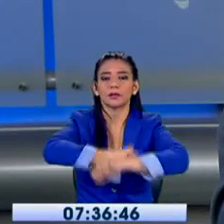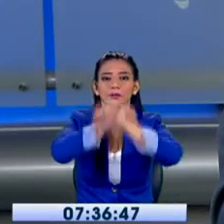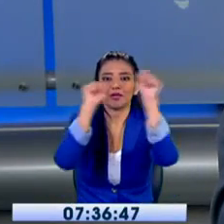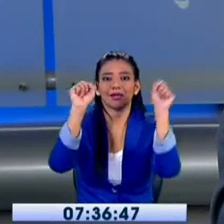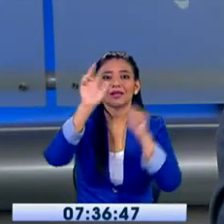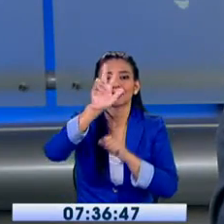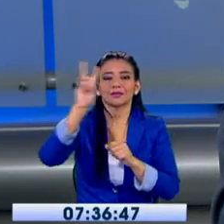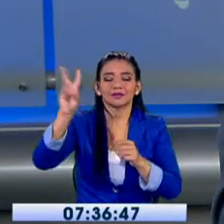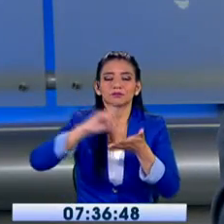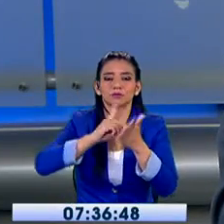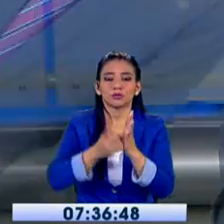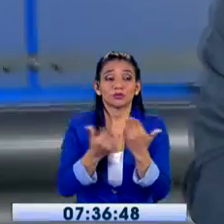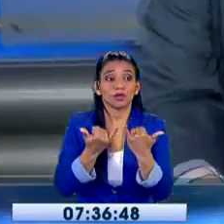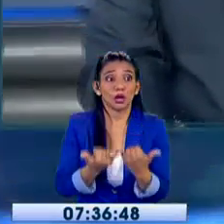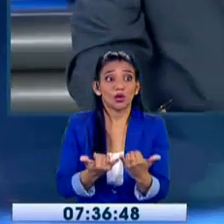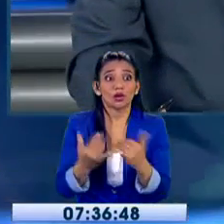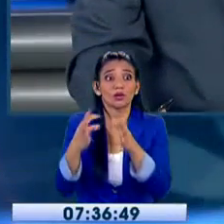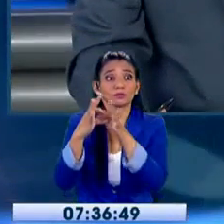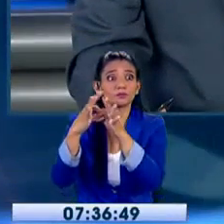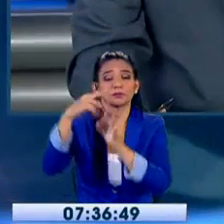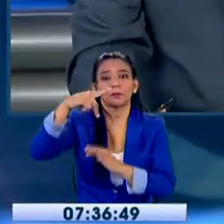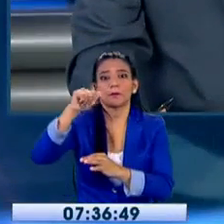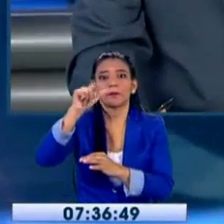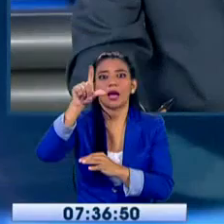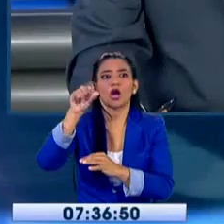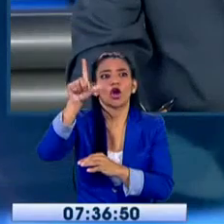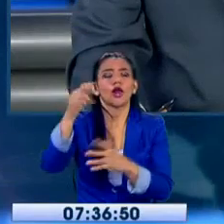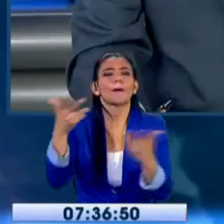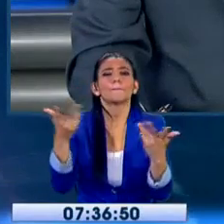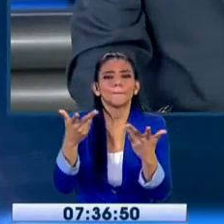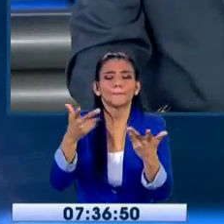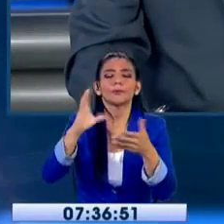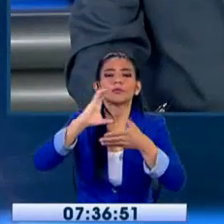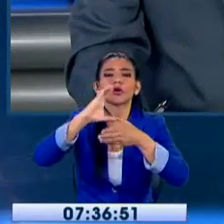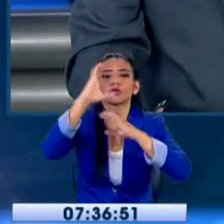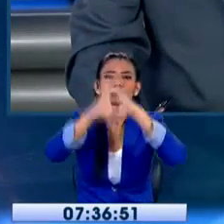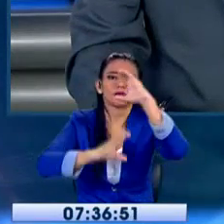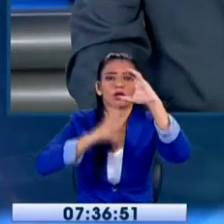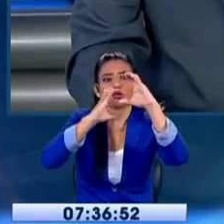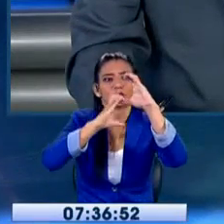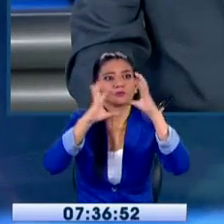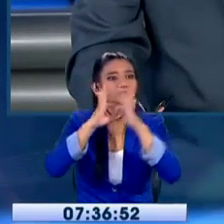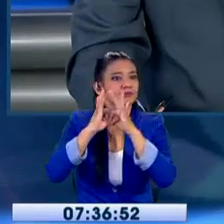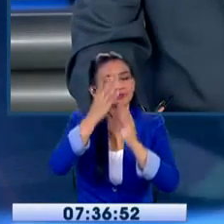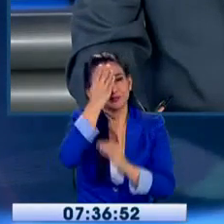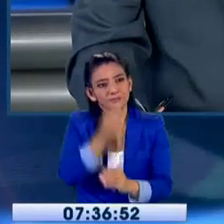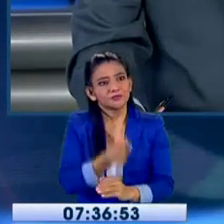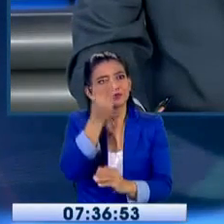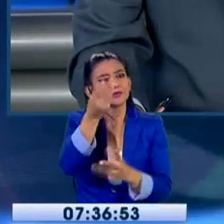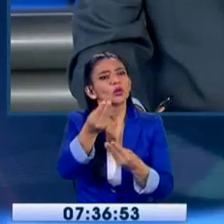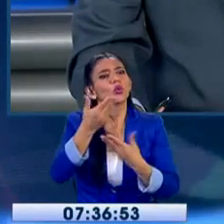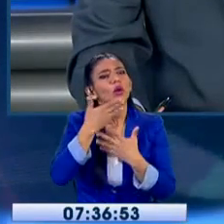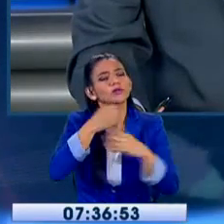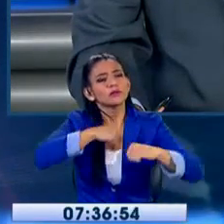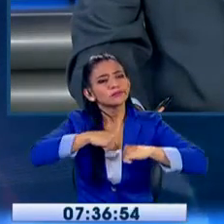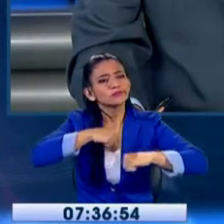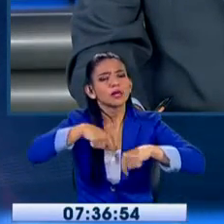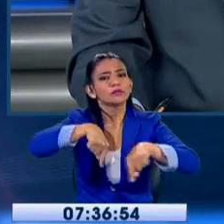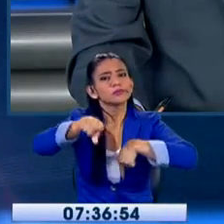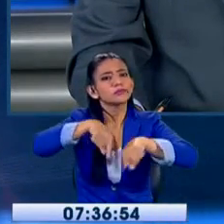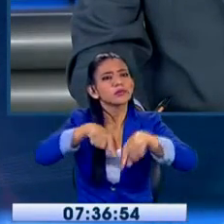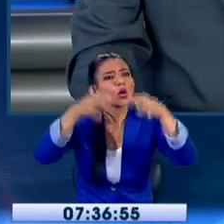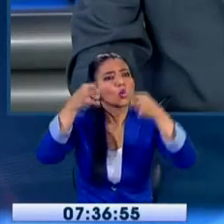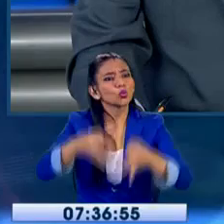7:36, vamos ahora vía microonda con Paola Hurtado, quien se encuentra en el sector del Condado. Paola, buen día, cuéntanos detalles del operativo vial a propósito de